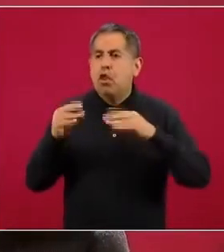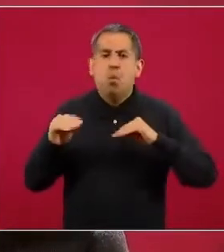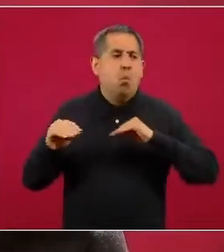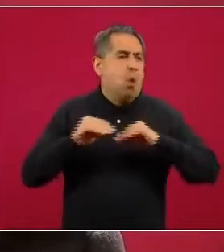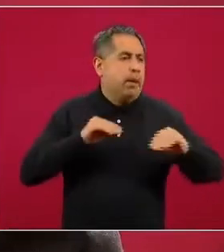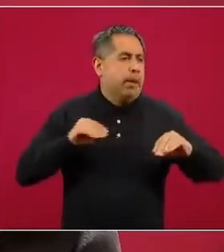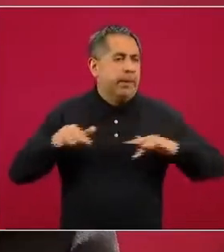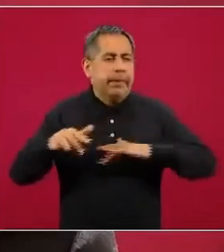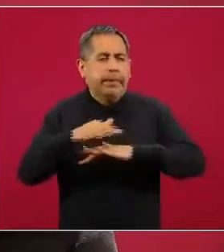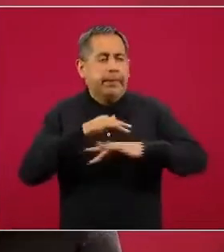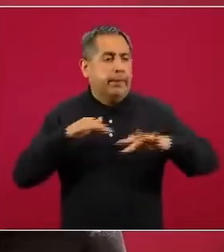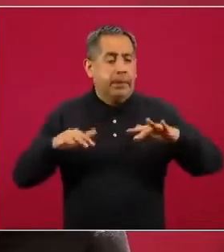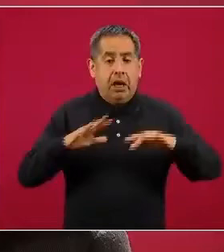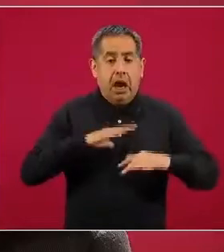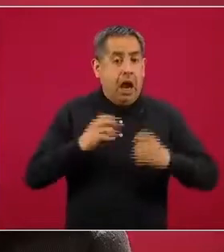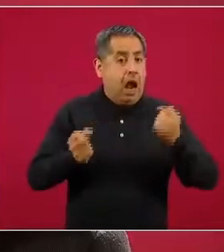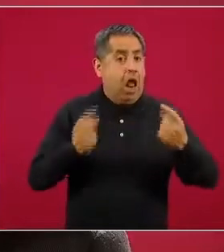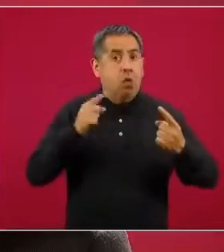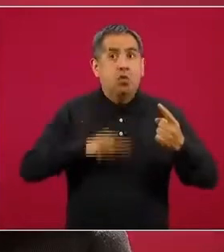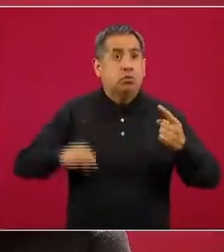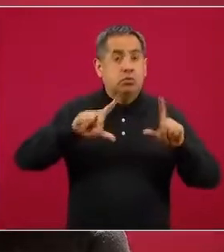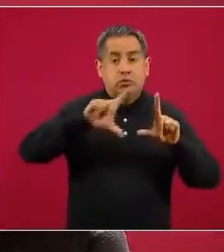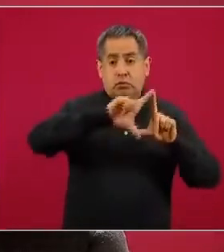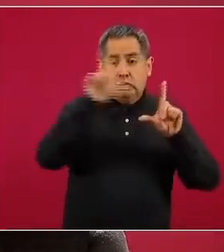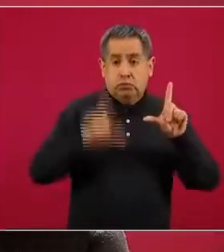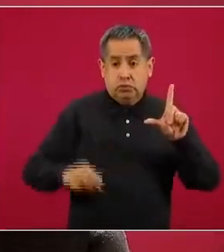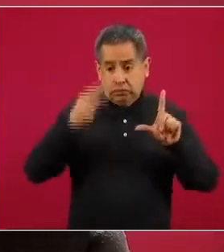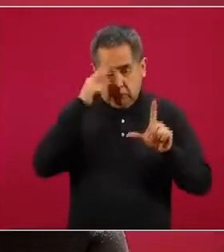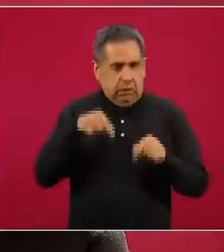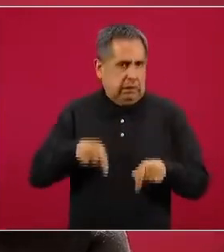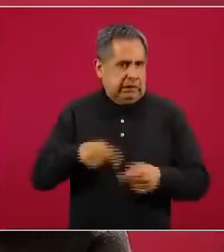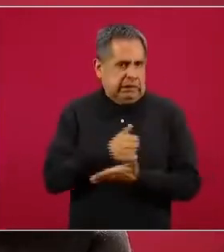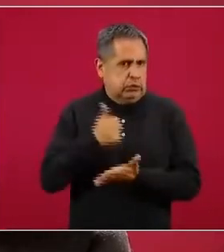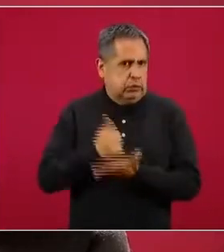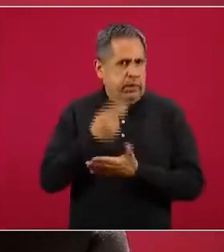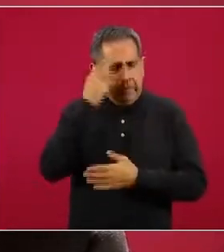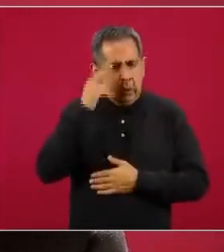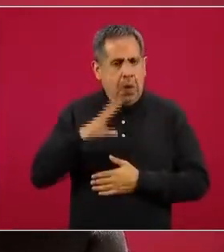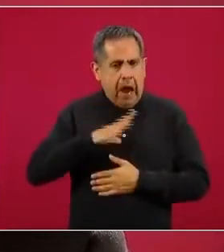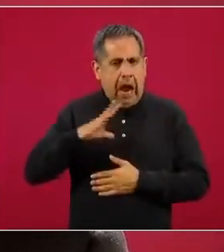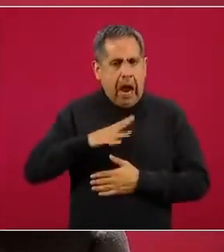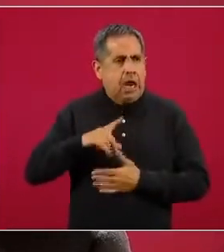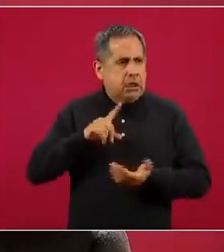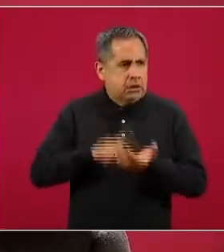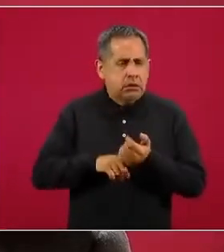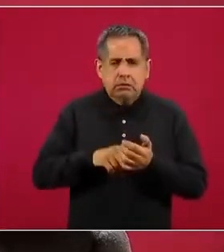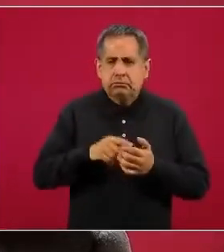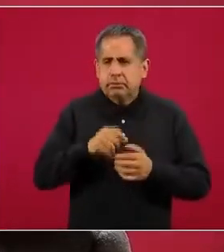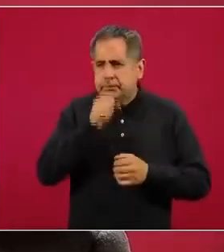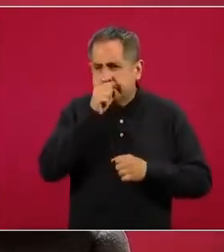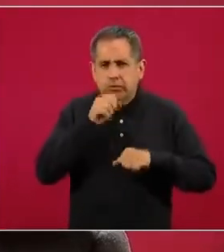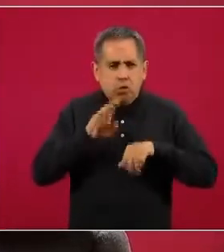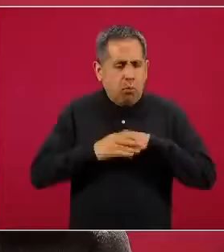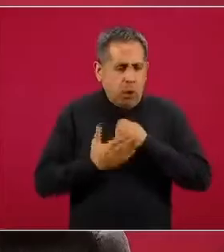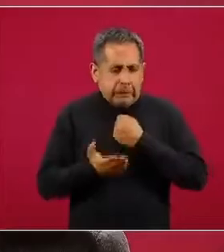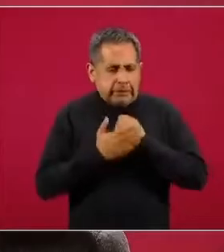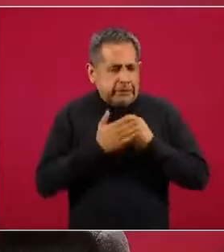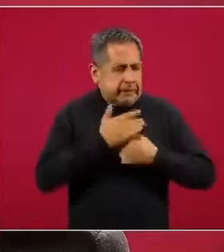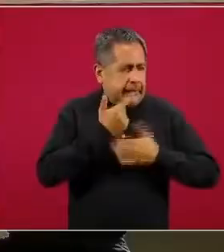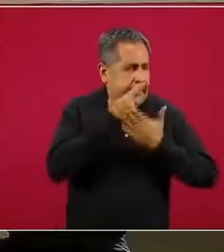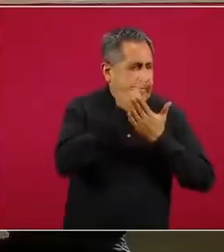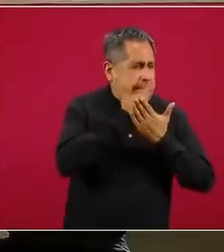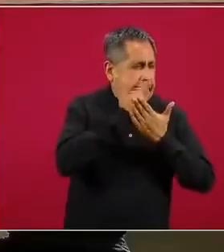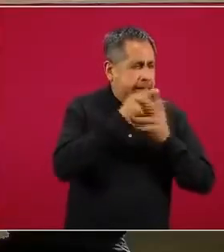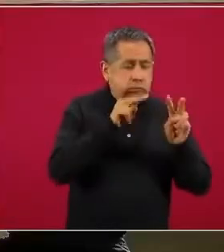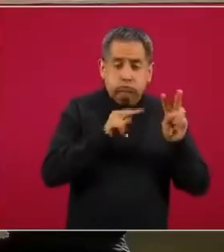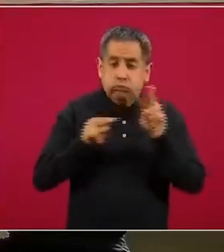algunos territorios del país, específicamente la Ciudad de México, que tienen sus propios sistemas de monitoreo, sus sistemas